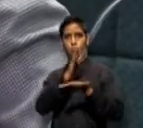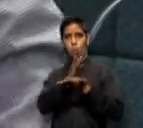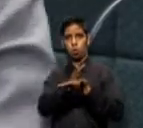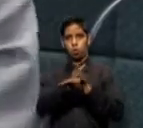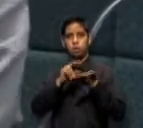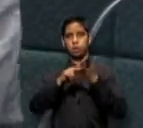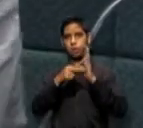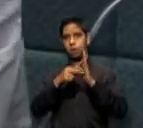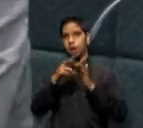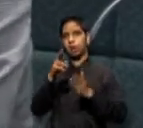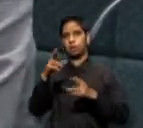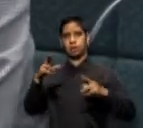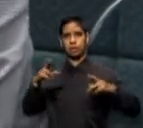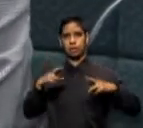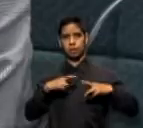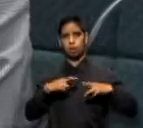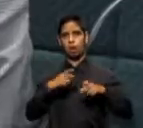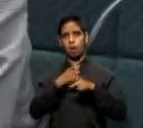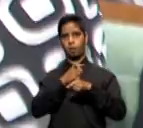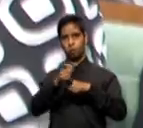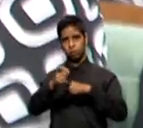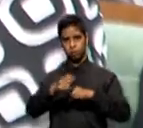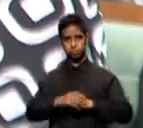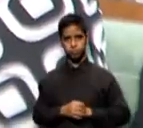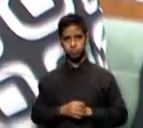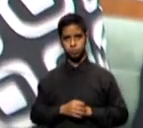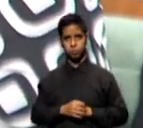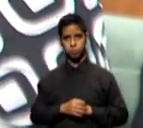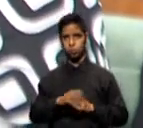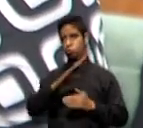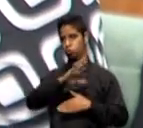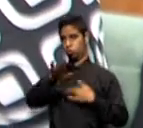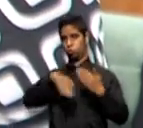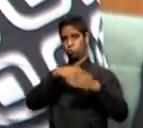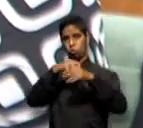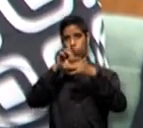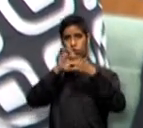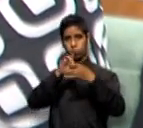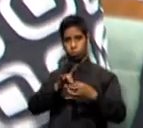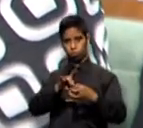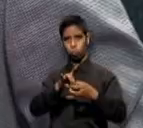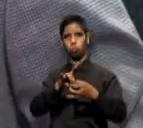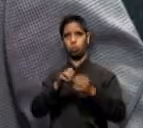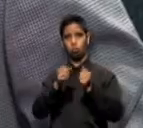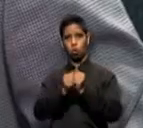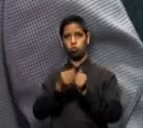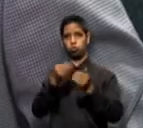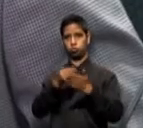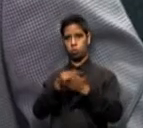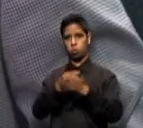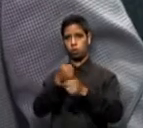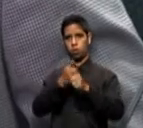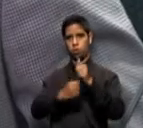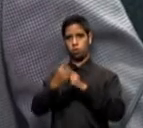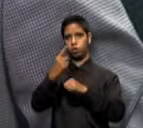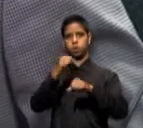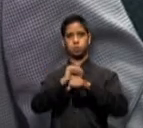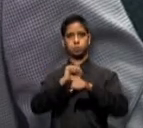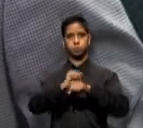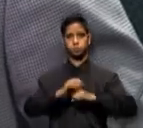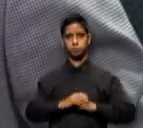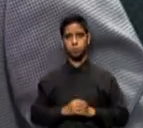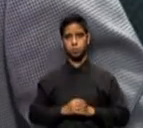retiro, cuya existencia depende de las aportaciones patronales y personales de sus miembros. Por otra parte, el